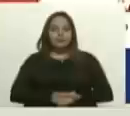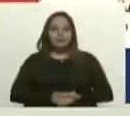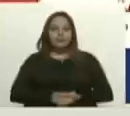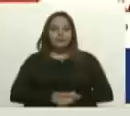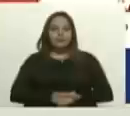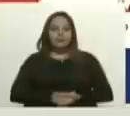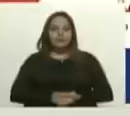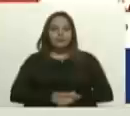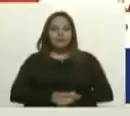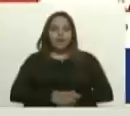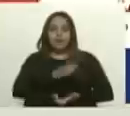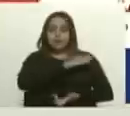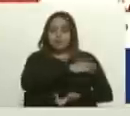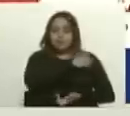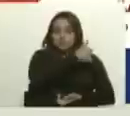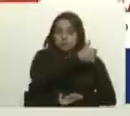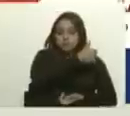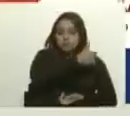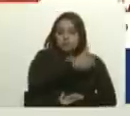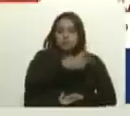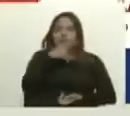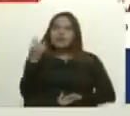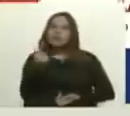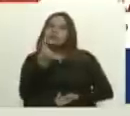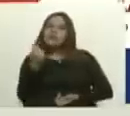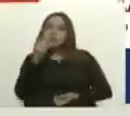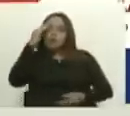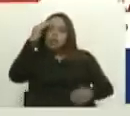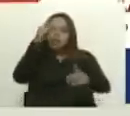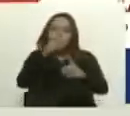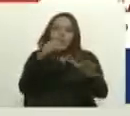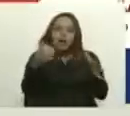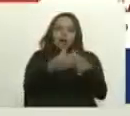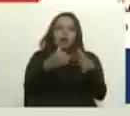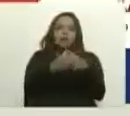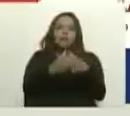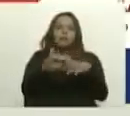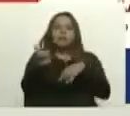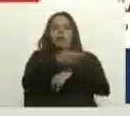Donde las directrices no sean de un solo centro de poder.